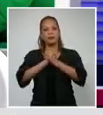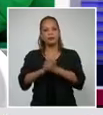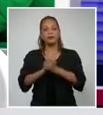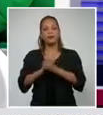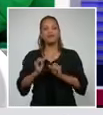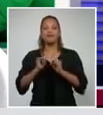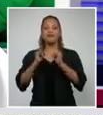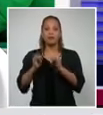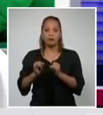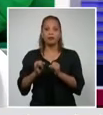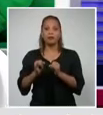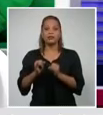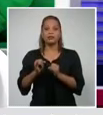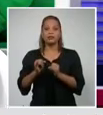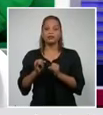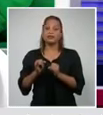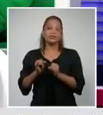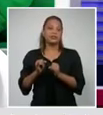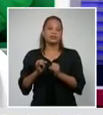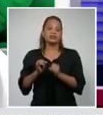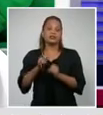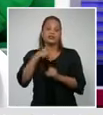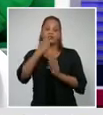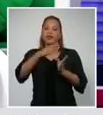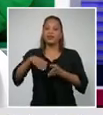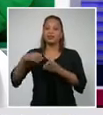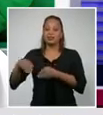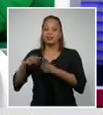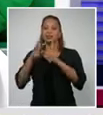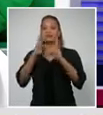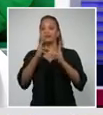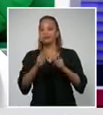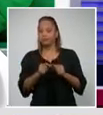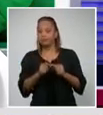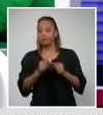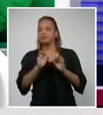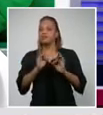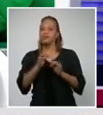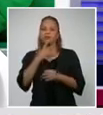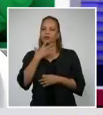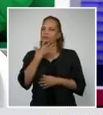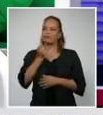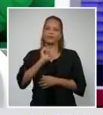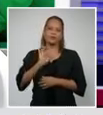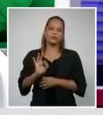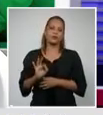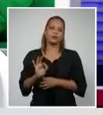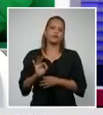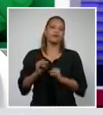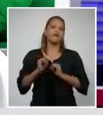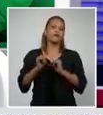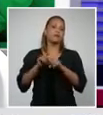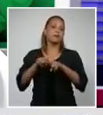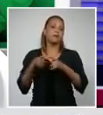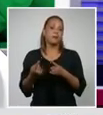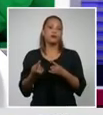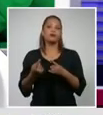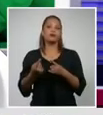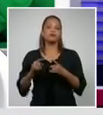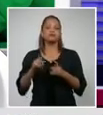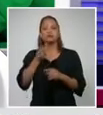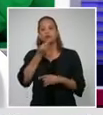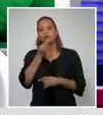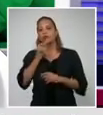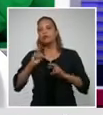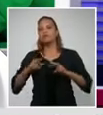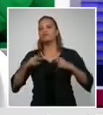fallecidos, este número no, cualquier número de fallecidos siempre es desagradable, y lo único que pudiéramos reiterar,